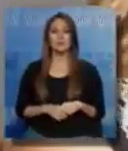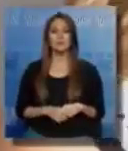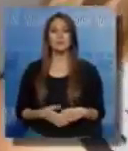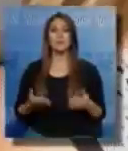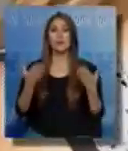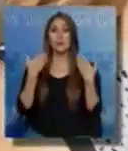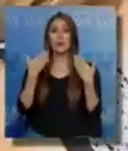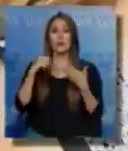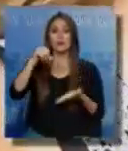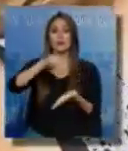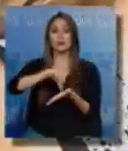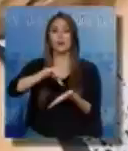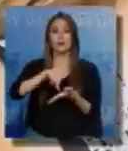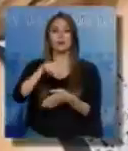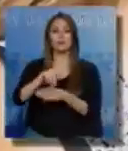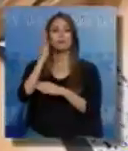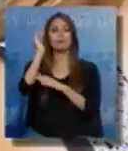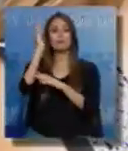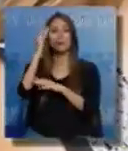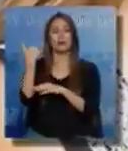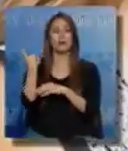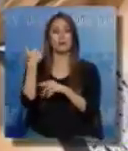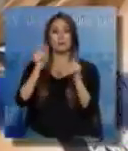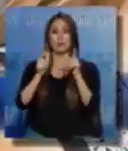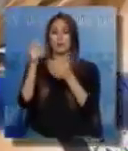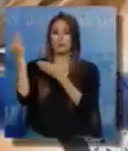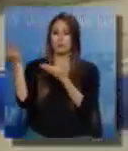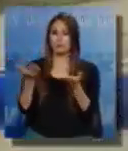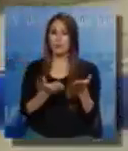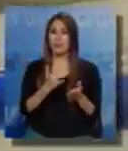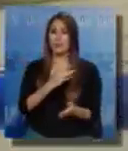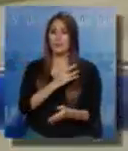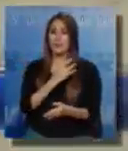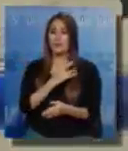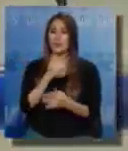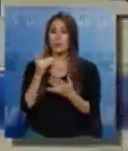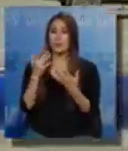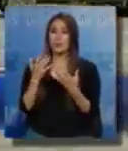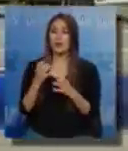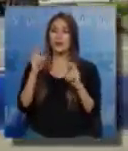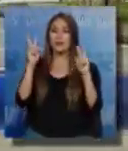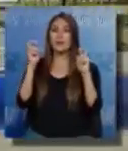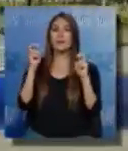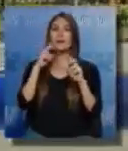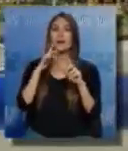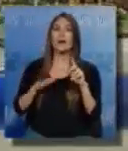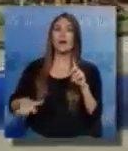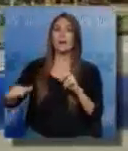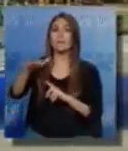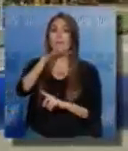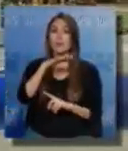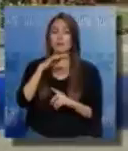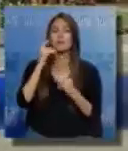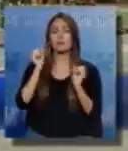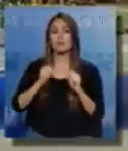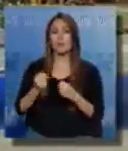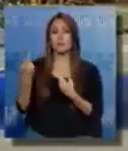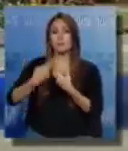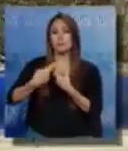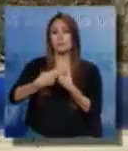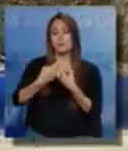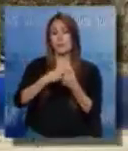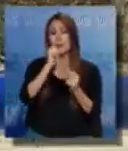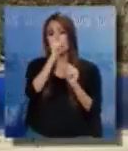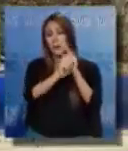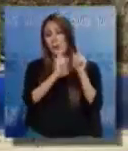Guayaquil será la sede de este foro que recibirá a toda persona que se siente identificada con las temáticas ambientales y así pueda participar con preguntas